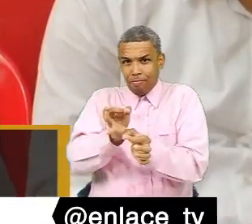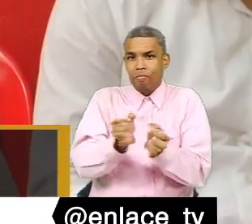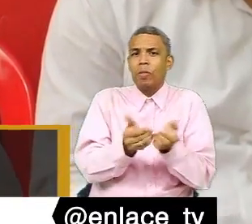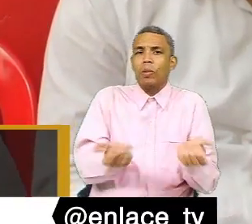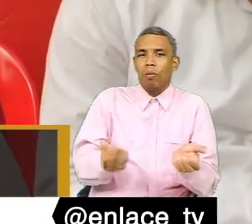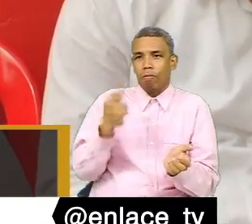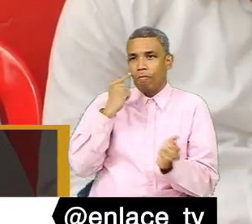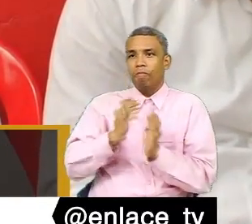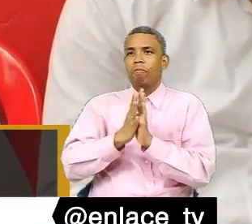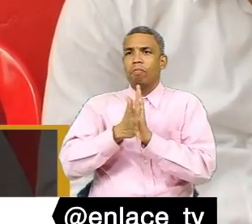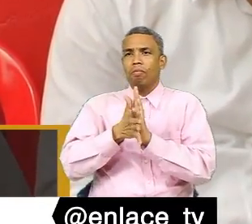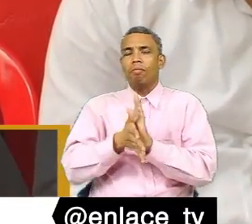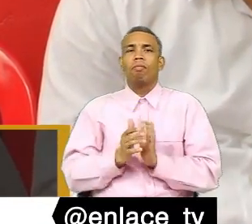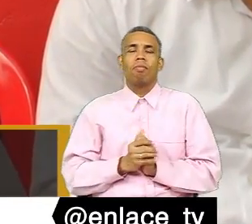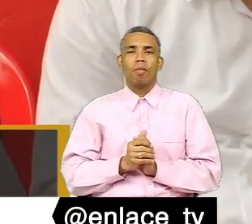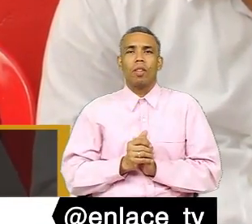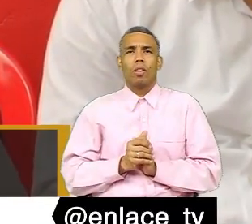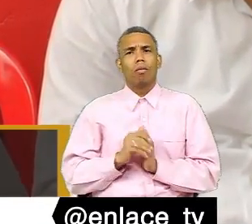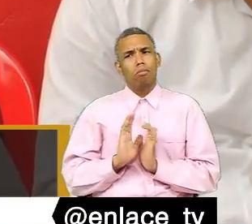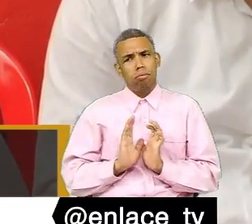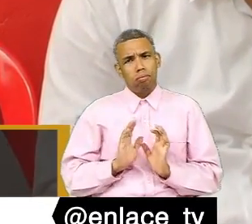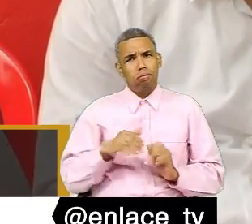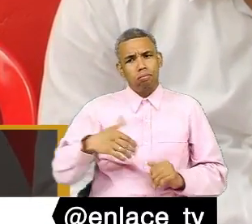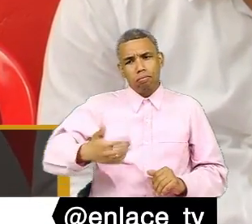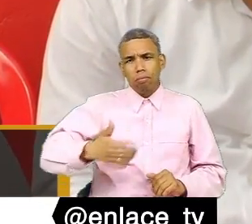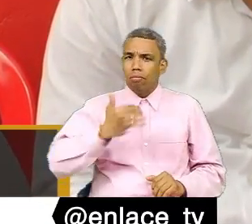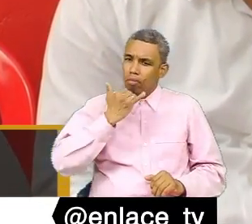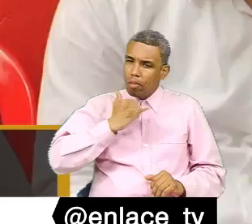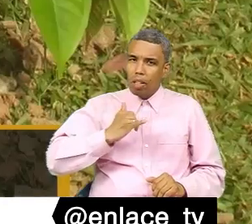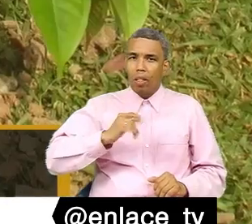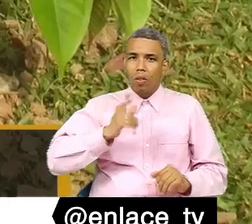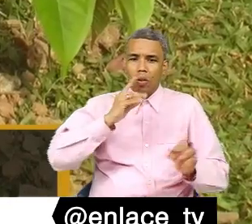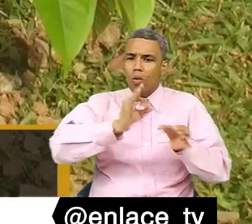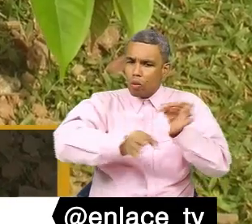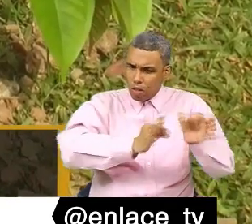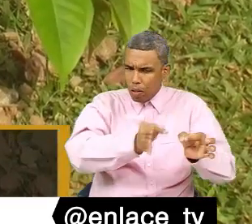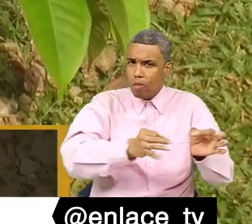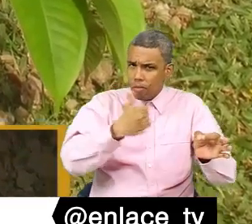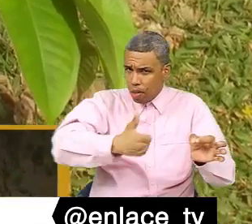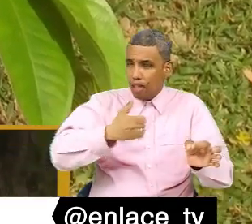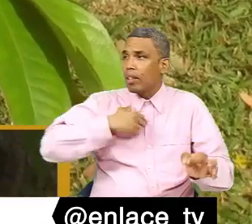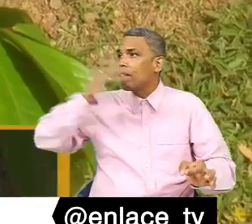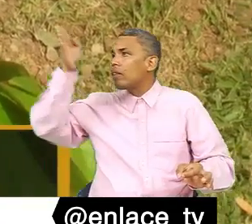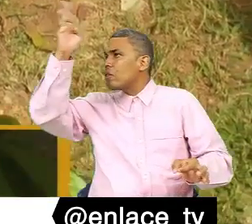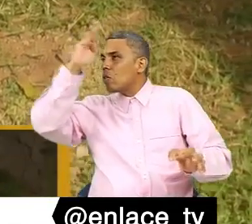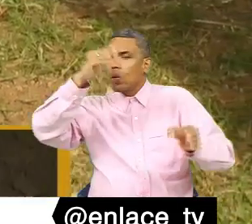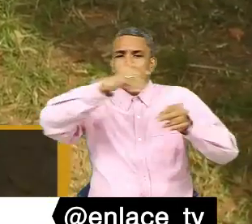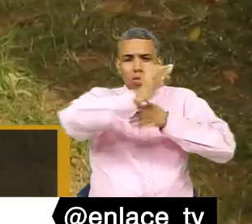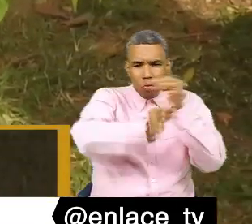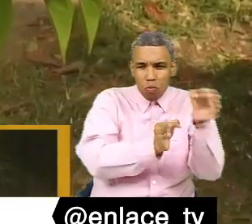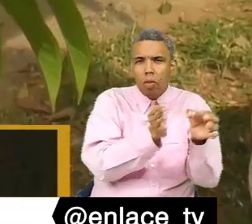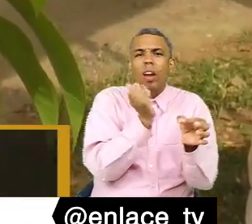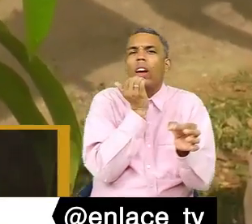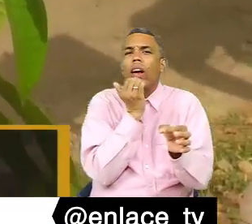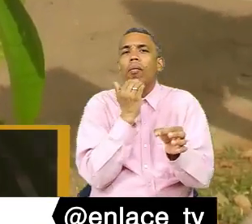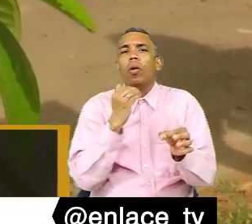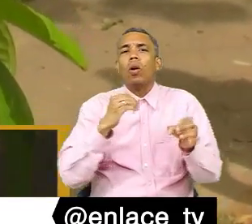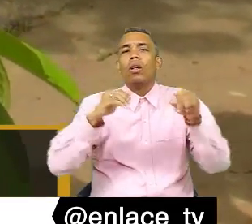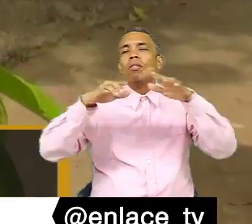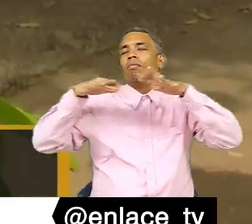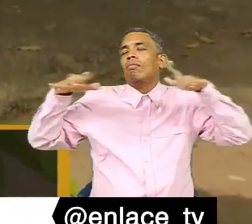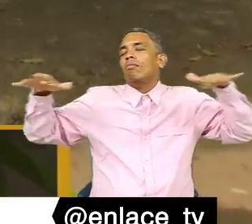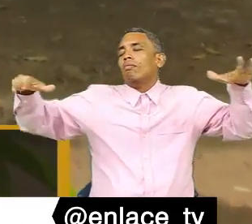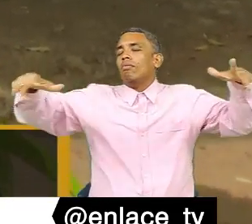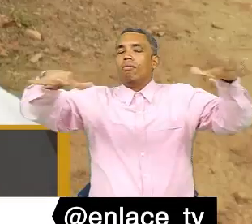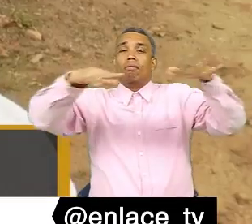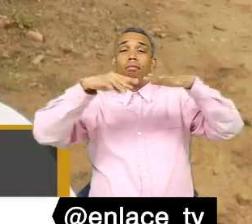dañemos las obras maravillosas que Dios hizo, porque si no respiramos aire puro nos enfermamos. Dejar de